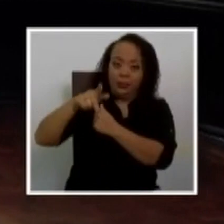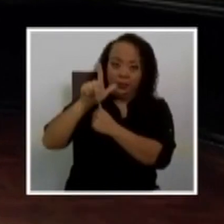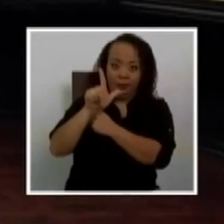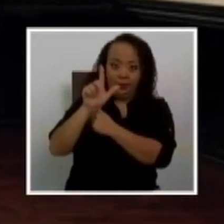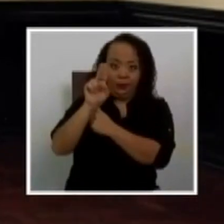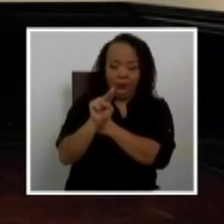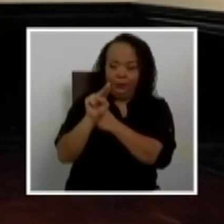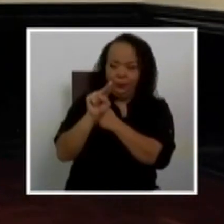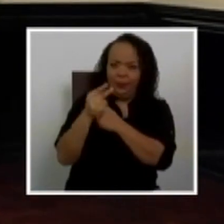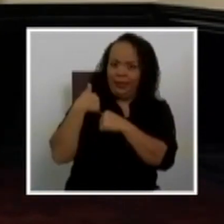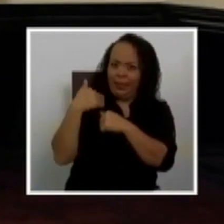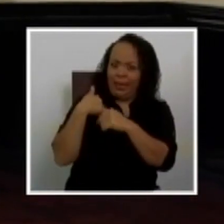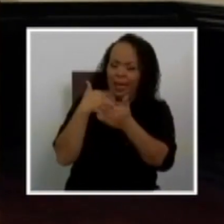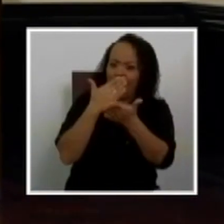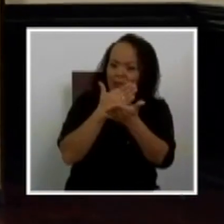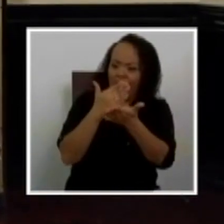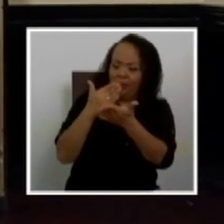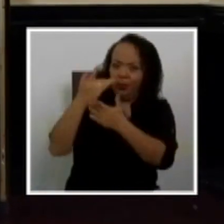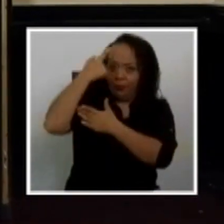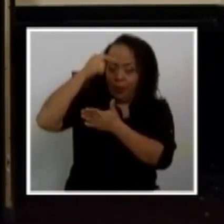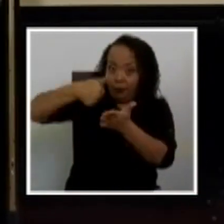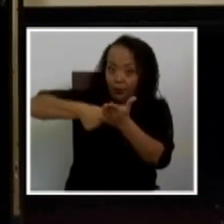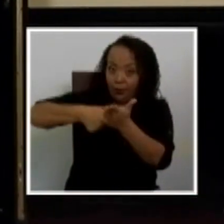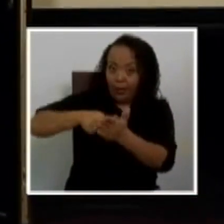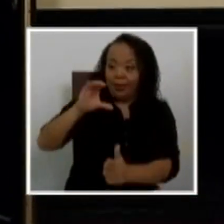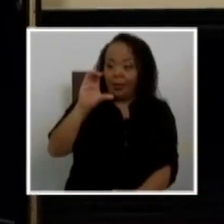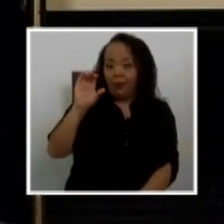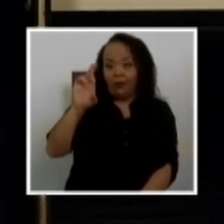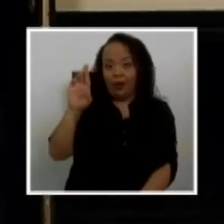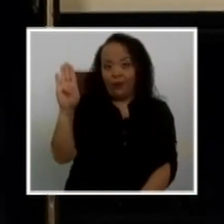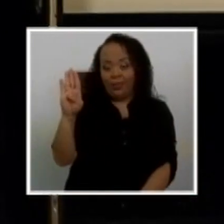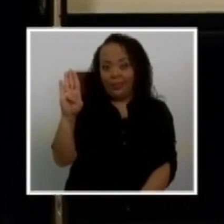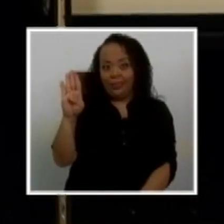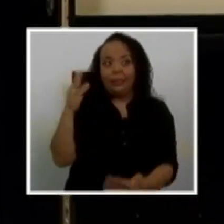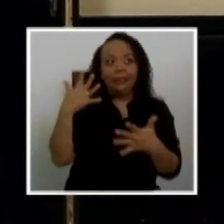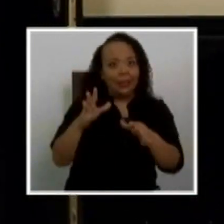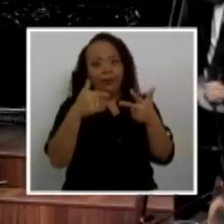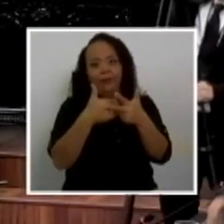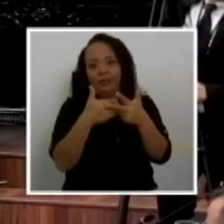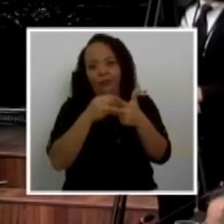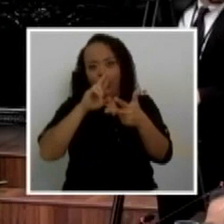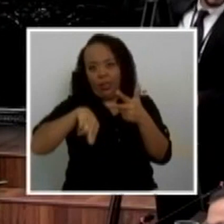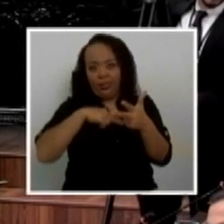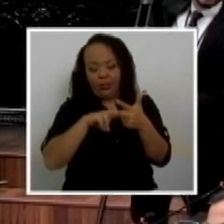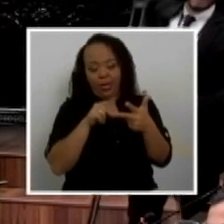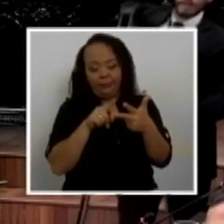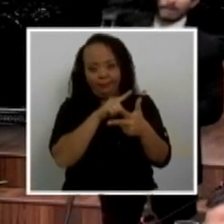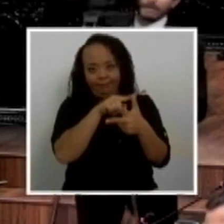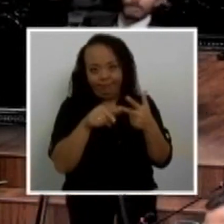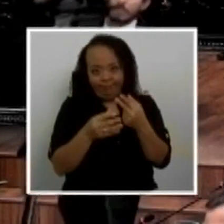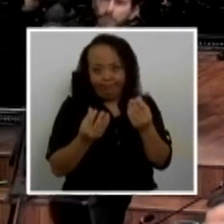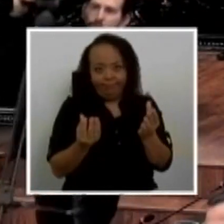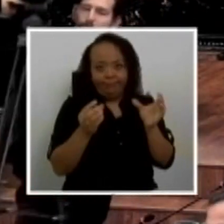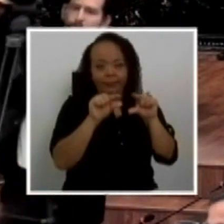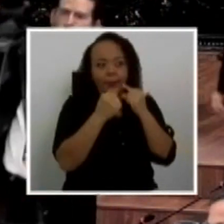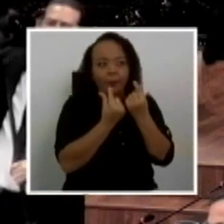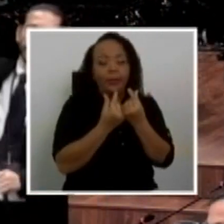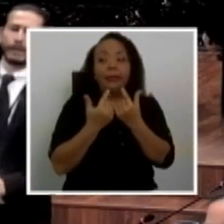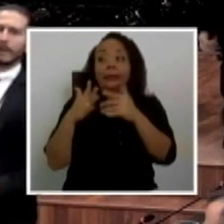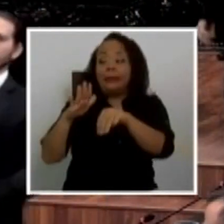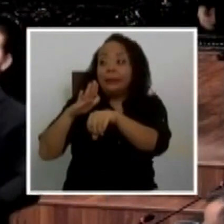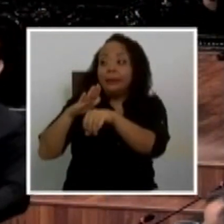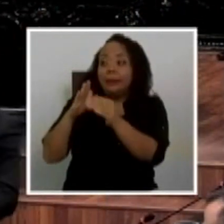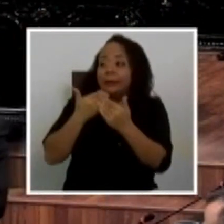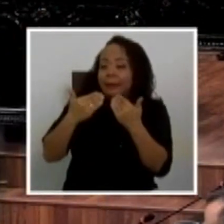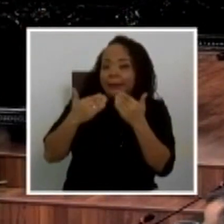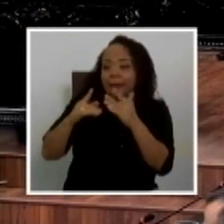Nacional. En el caso del Social Cristiano, asegura que ellos desean hacer un directorio de oposición sin presencia del partido